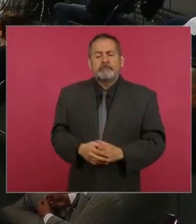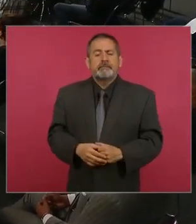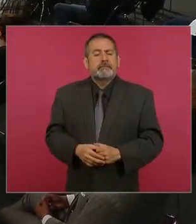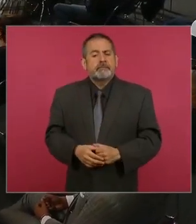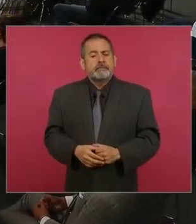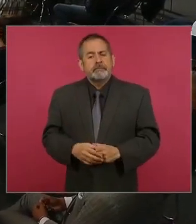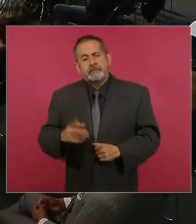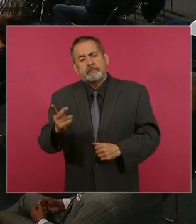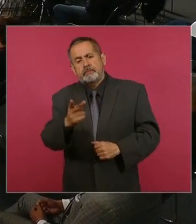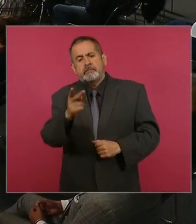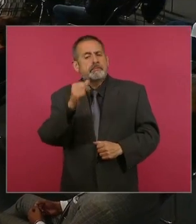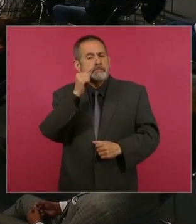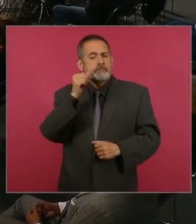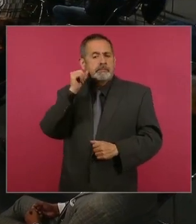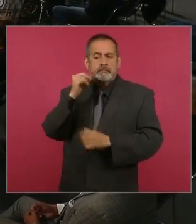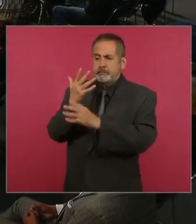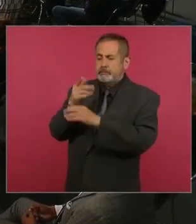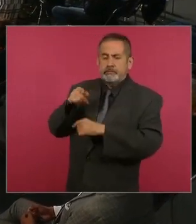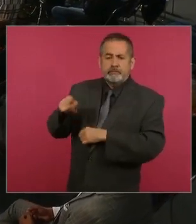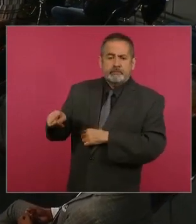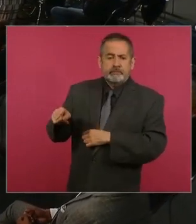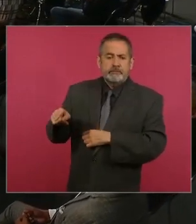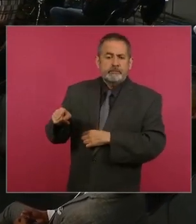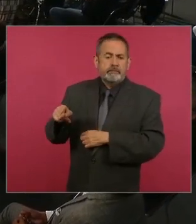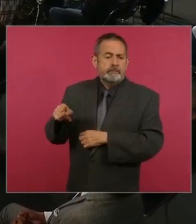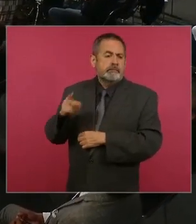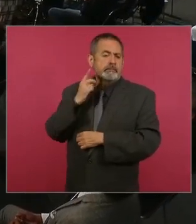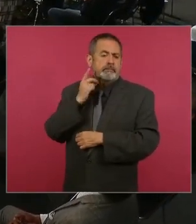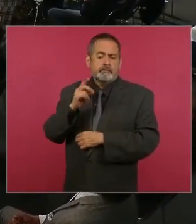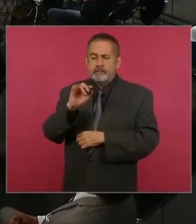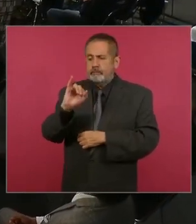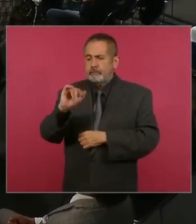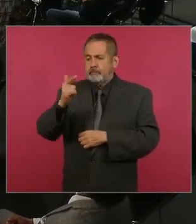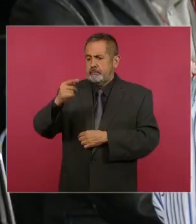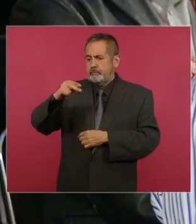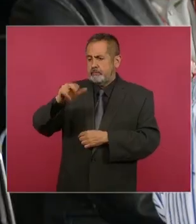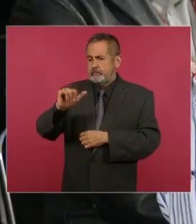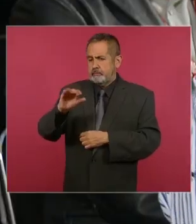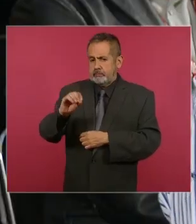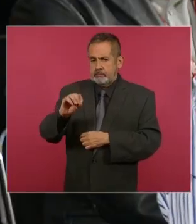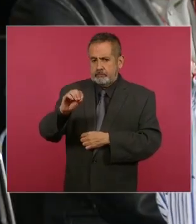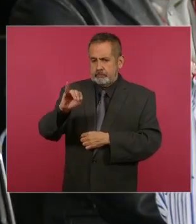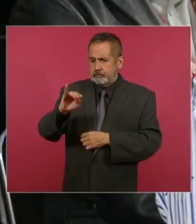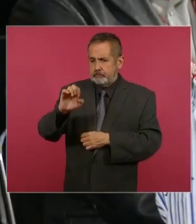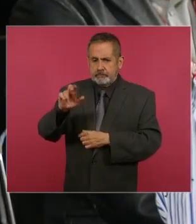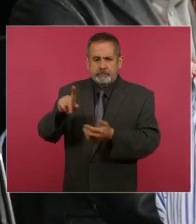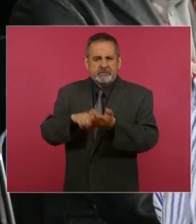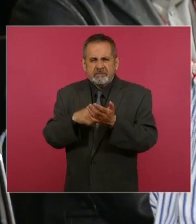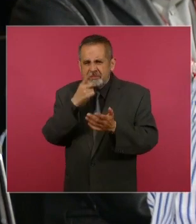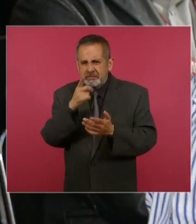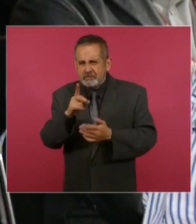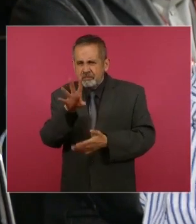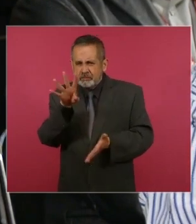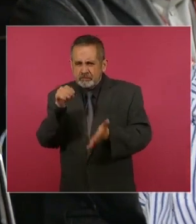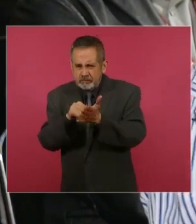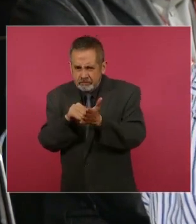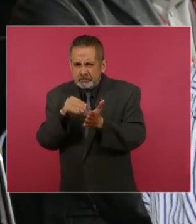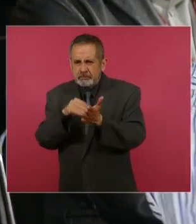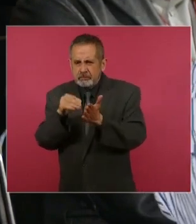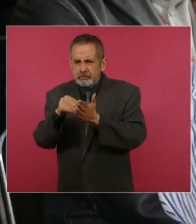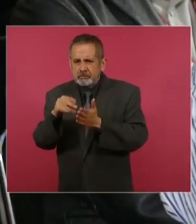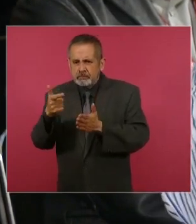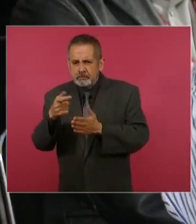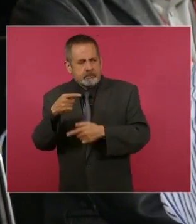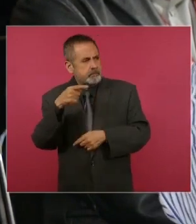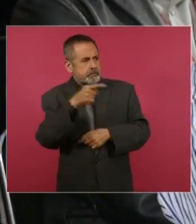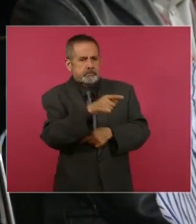esto que anticipó ayer el legislador Ignacio Mier de un recorte de 4,000 millones de pesos al INE. Si en el